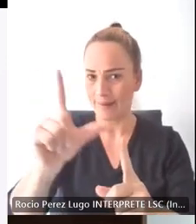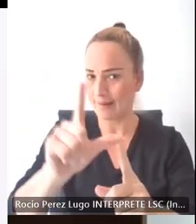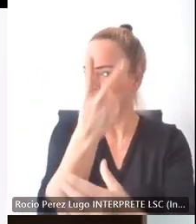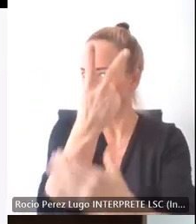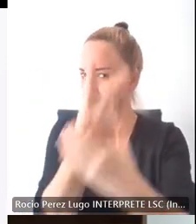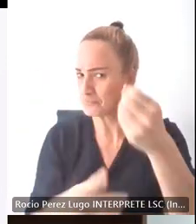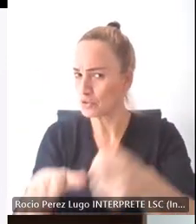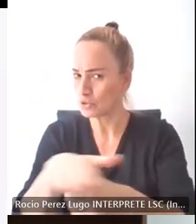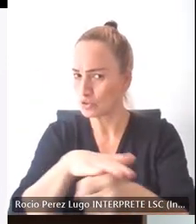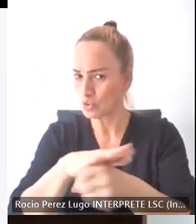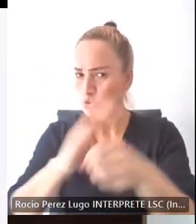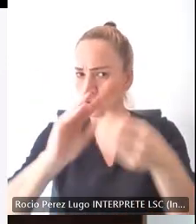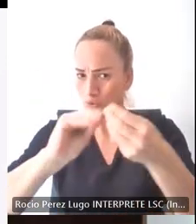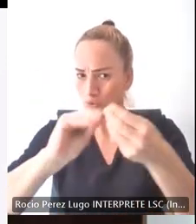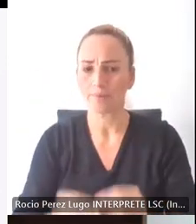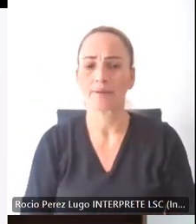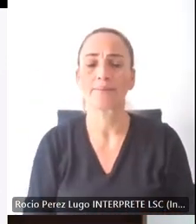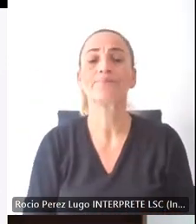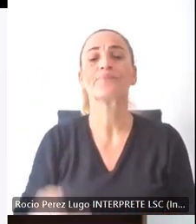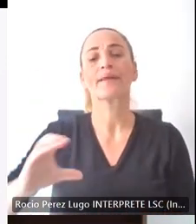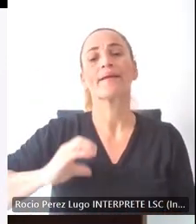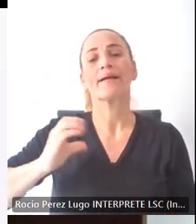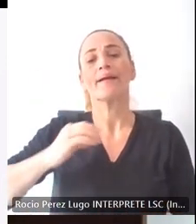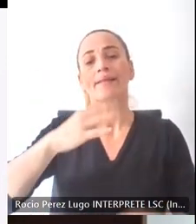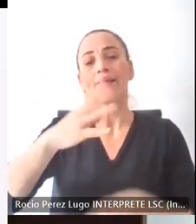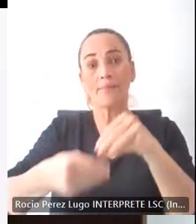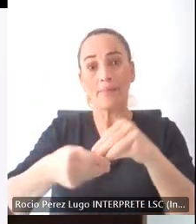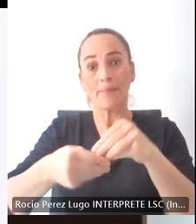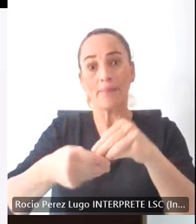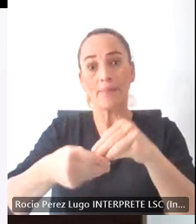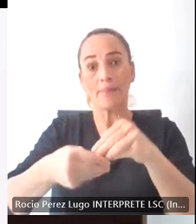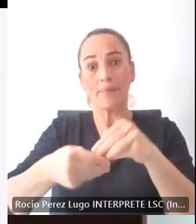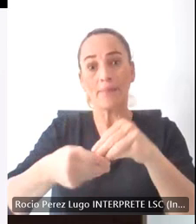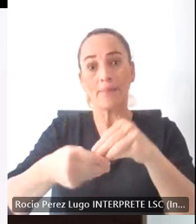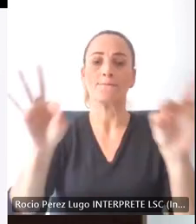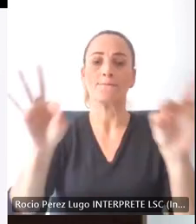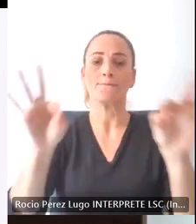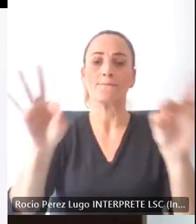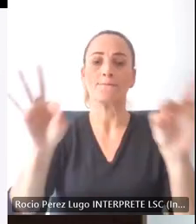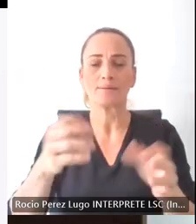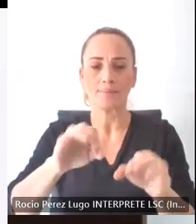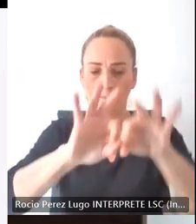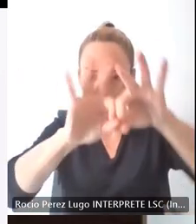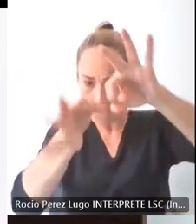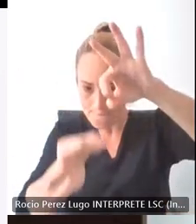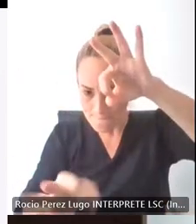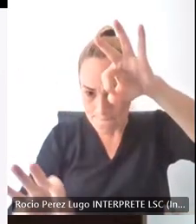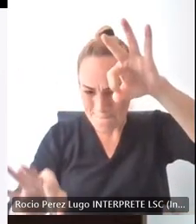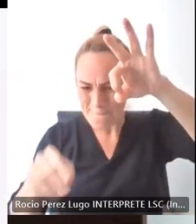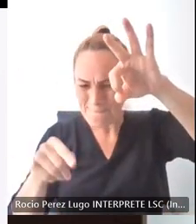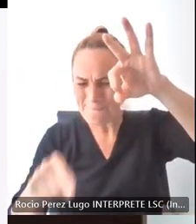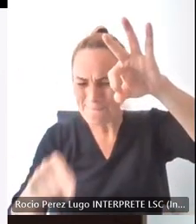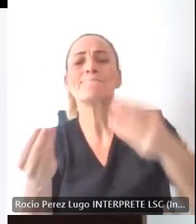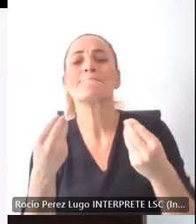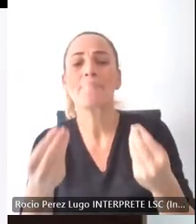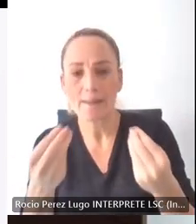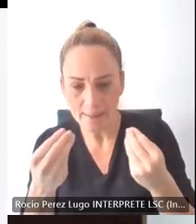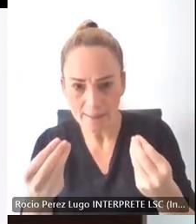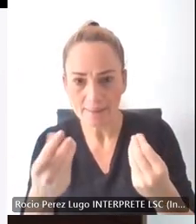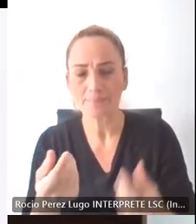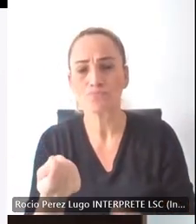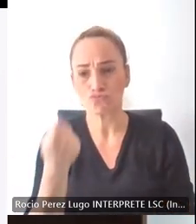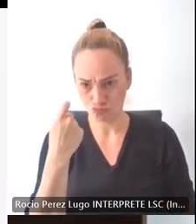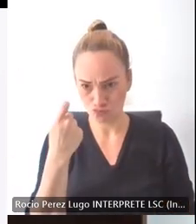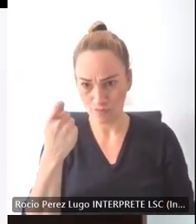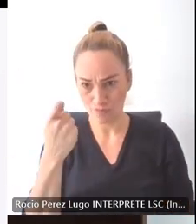casos. ¿Qué otra característica es importante? Que tiene manguera. ¿Y esto por qué lo digo? Porque hace poco en